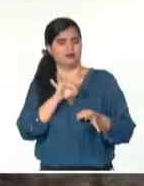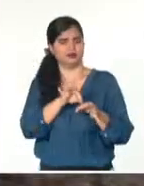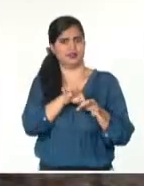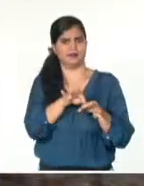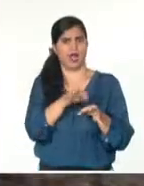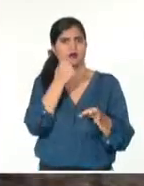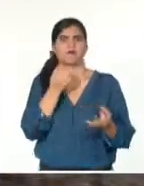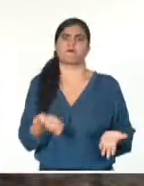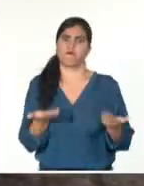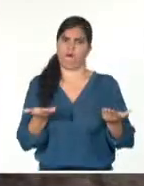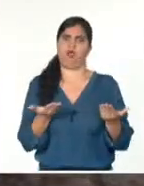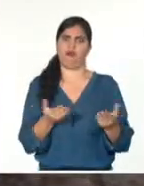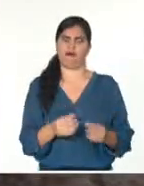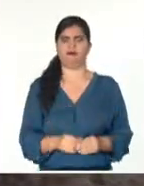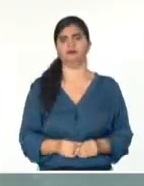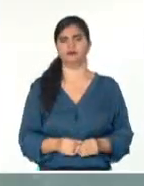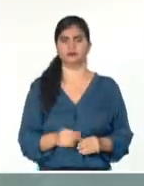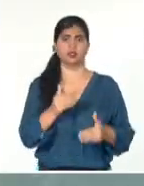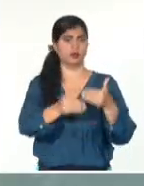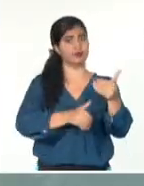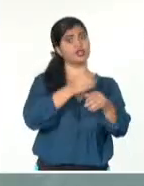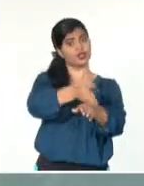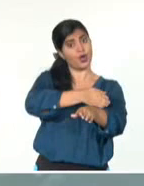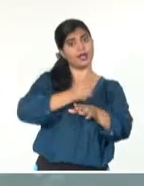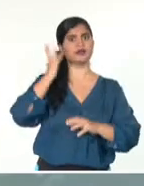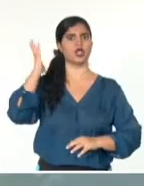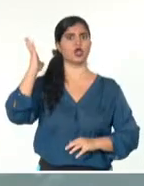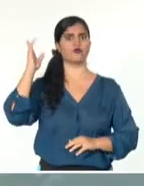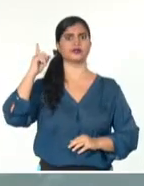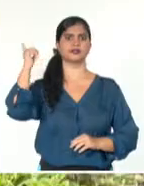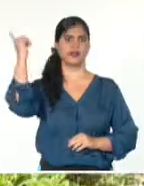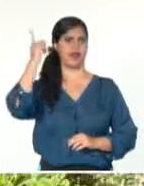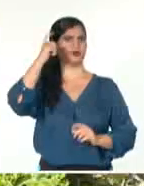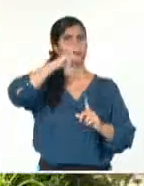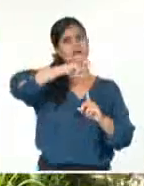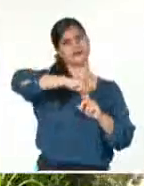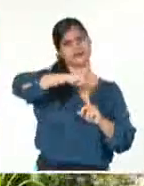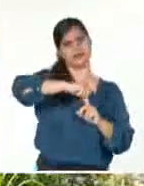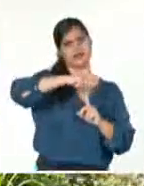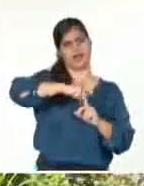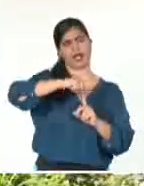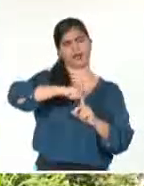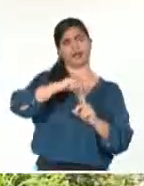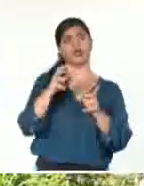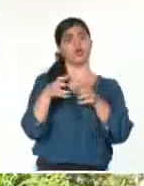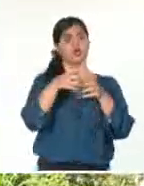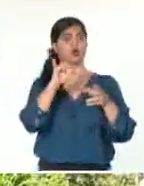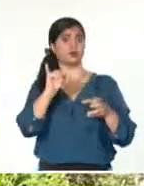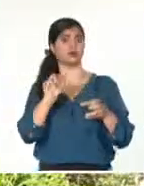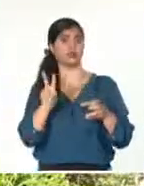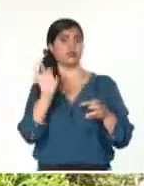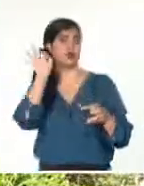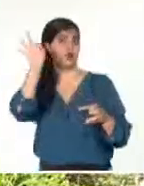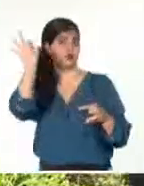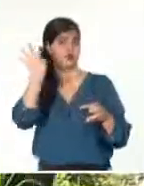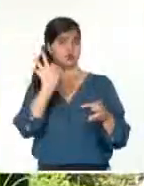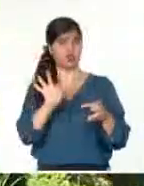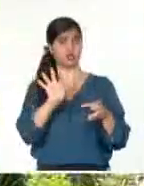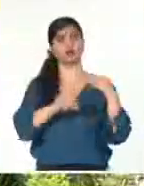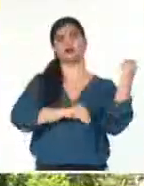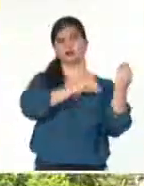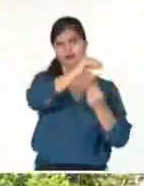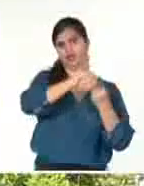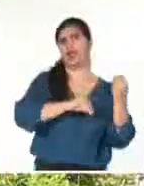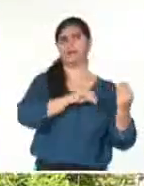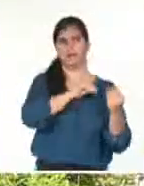colectivos. En el proceso previo a la Conferencia Nacional del Sindicato, fueron renovados el 62% de los dirigentes hasta